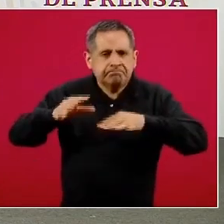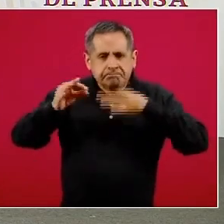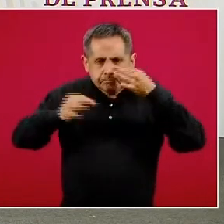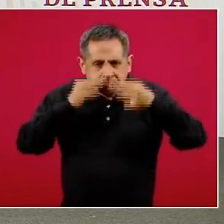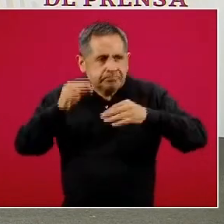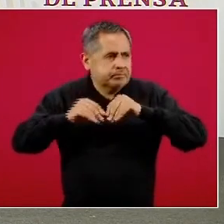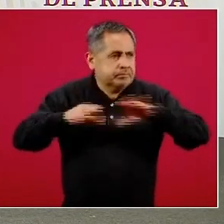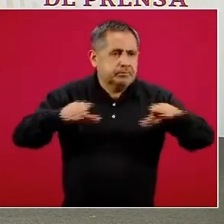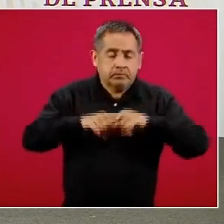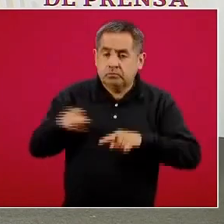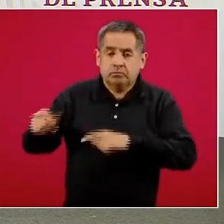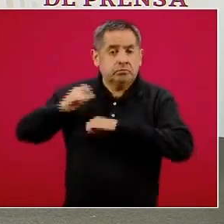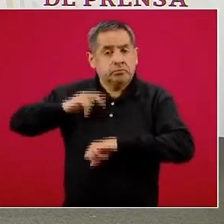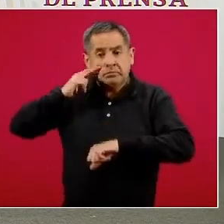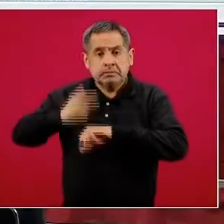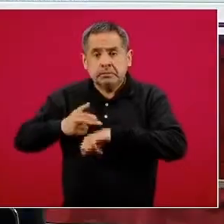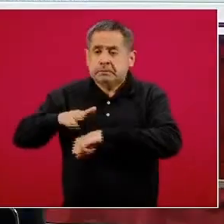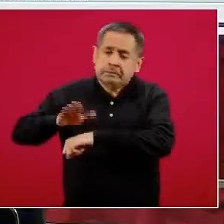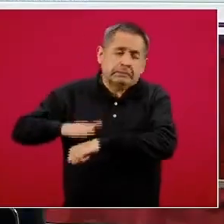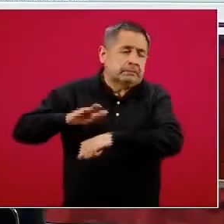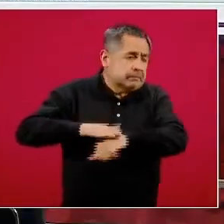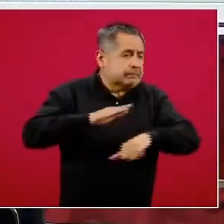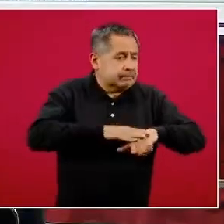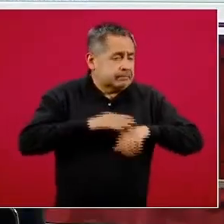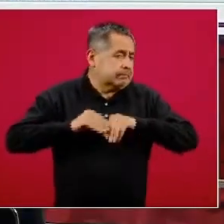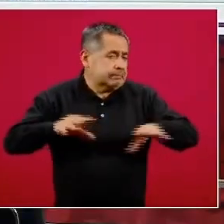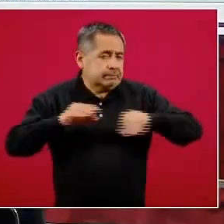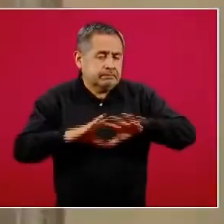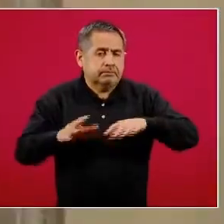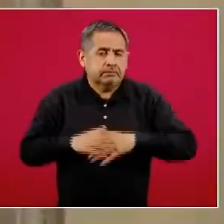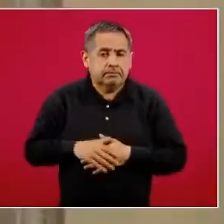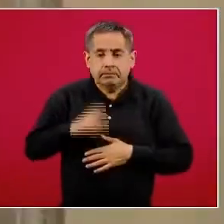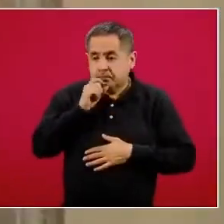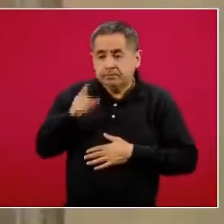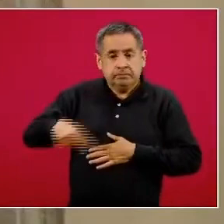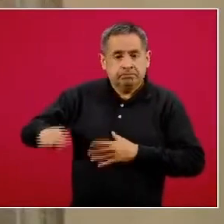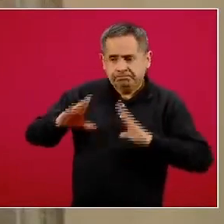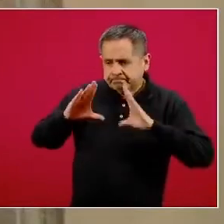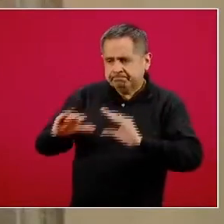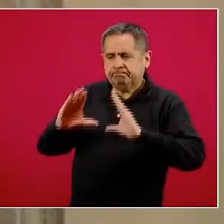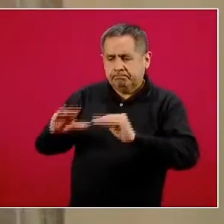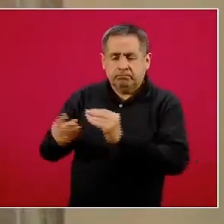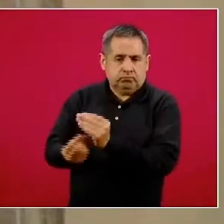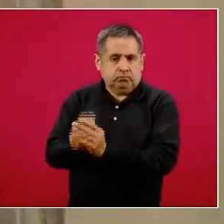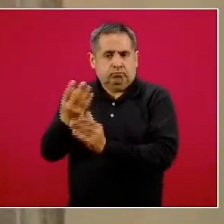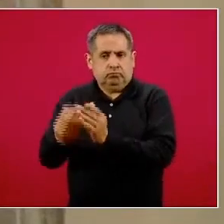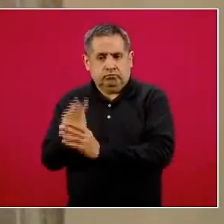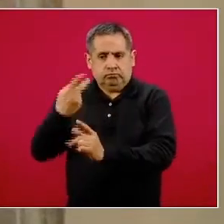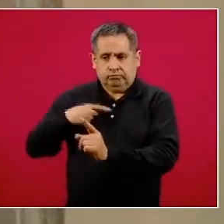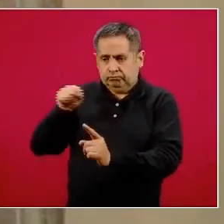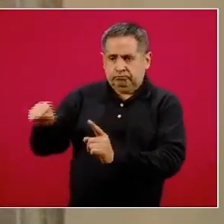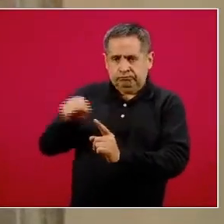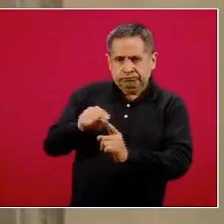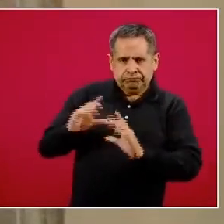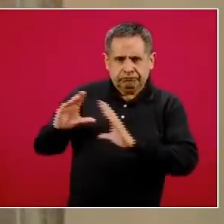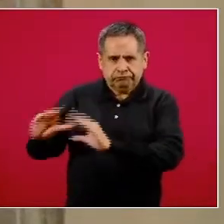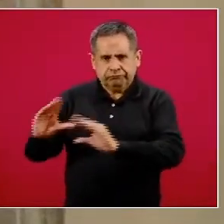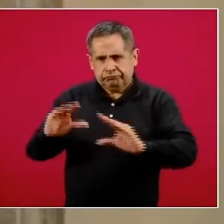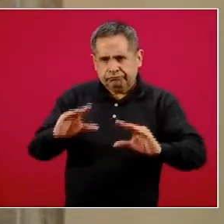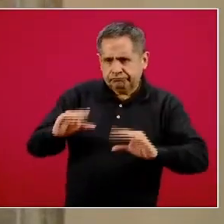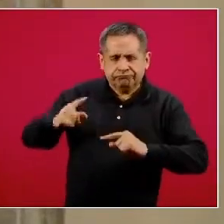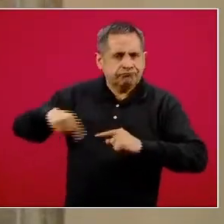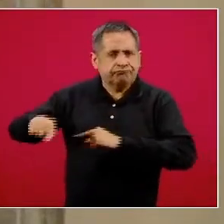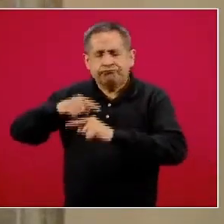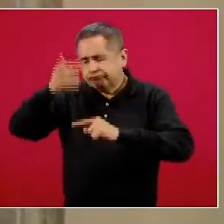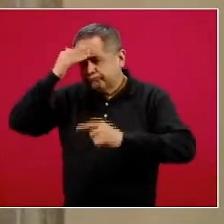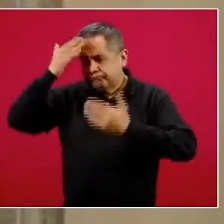les comento. También parte de ello es la formación de recursos humanos y ya les comentaré un poco más al respecto,